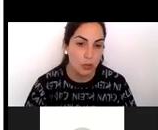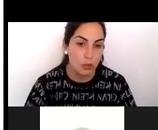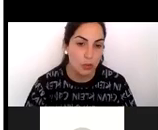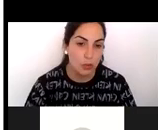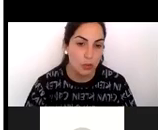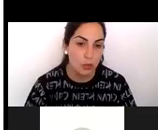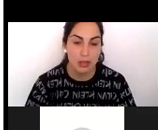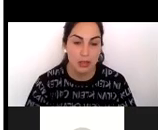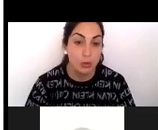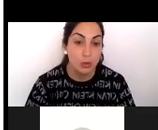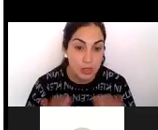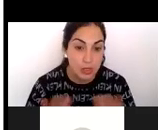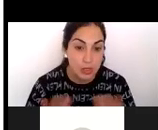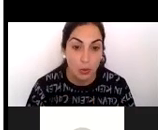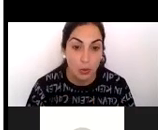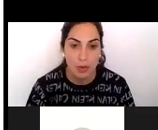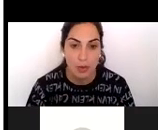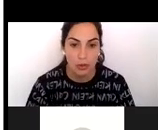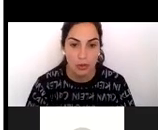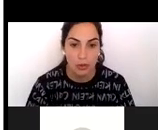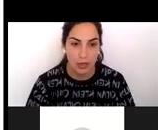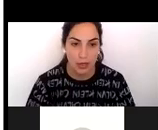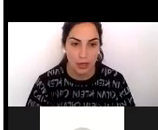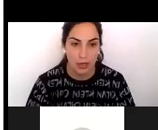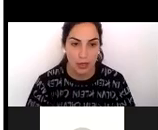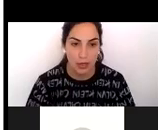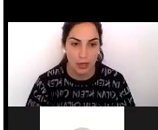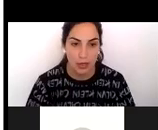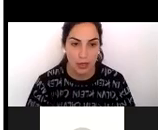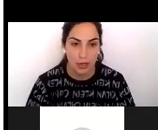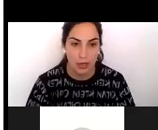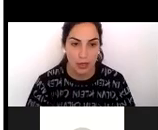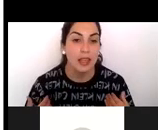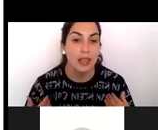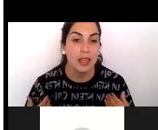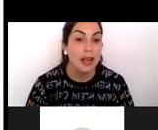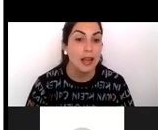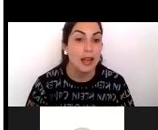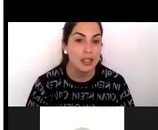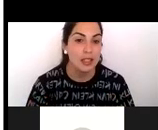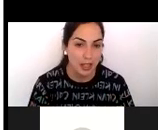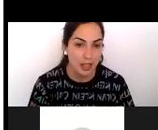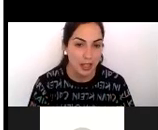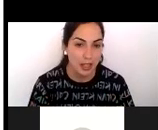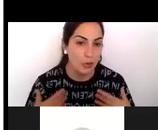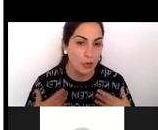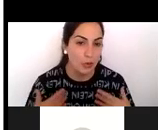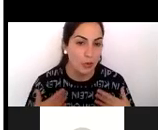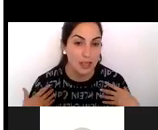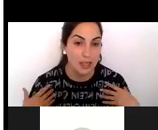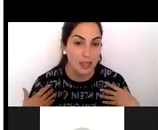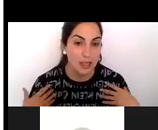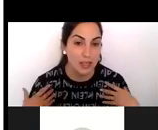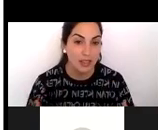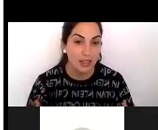populista, ya que por eso utiliza un lenguaje más coloquial, hace que la gente lea la noticia a través de este medio, porque